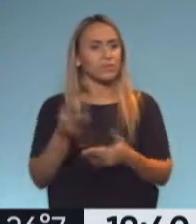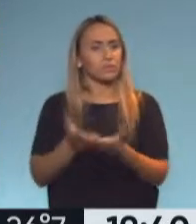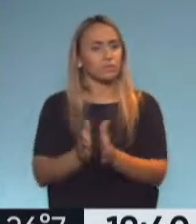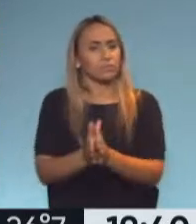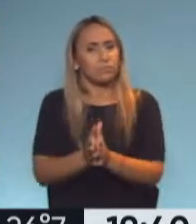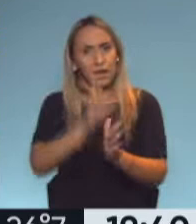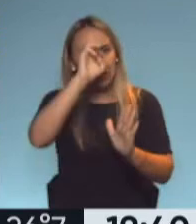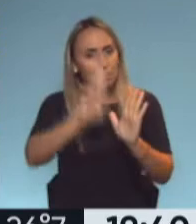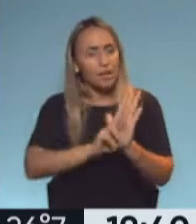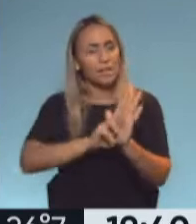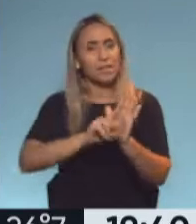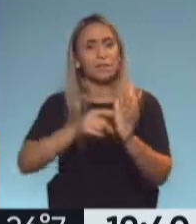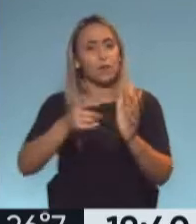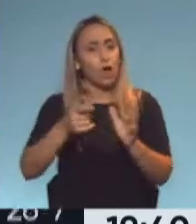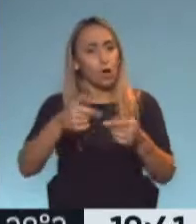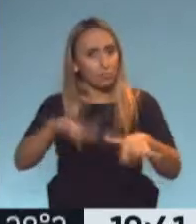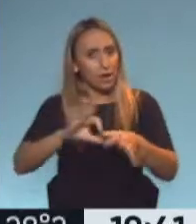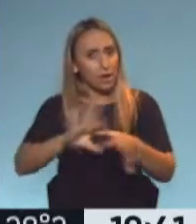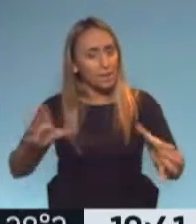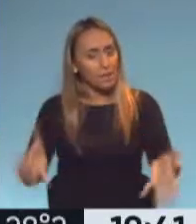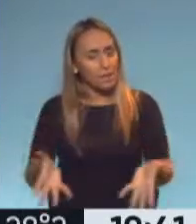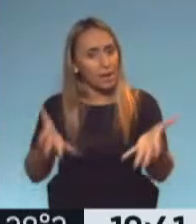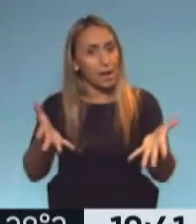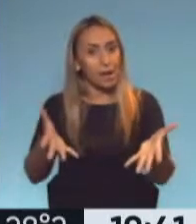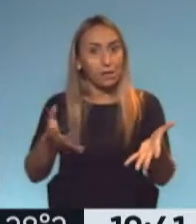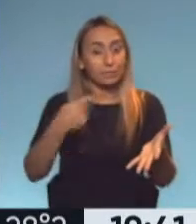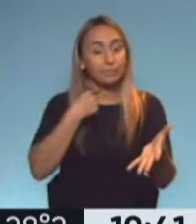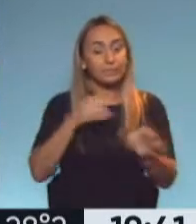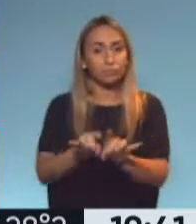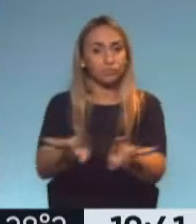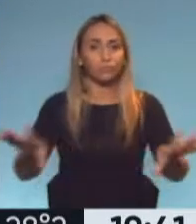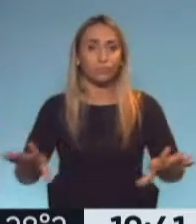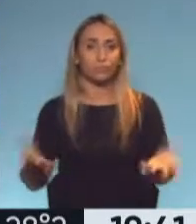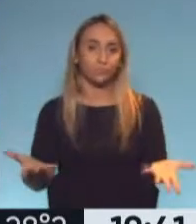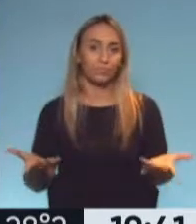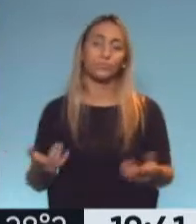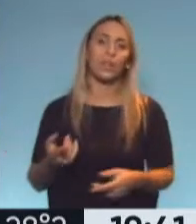que, bueno, se habló y se operó sobre el gobernador Infran de una manera